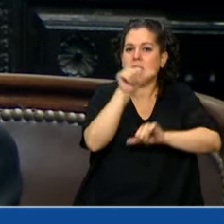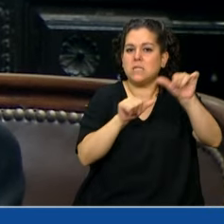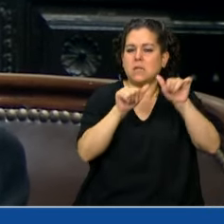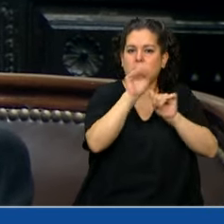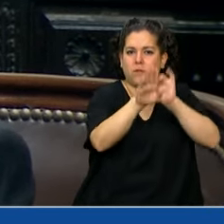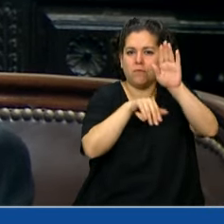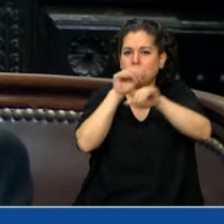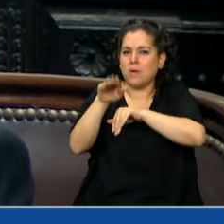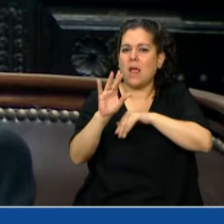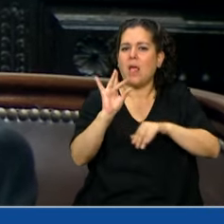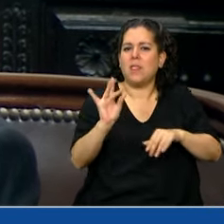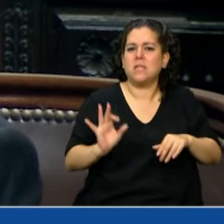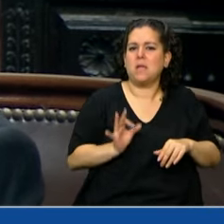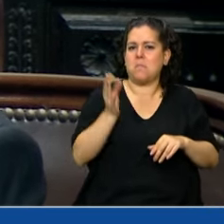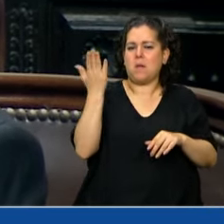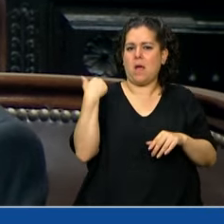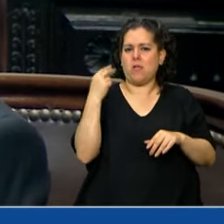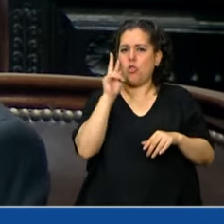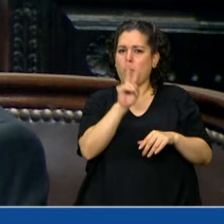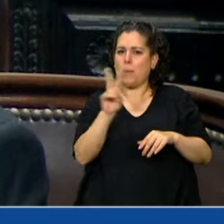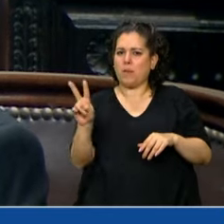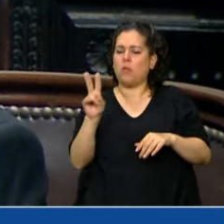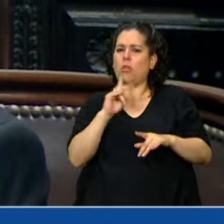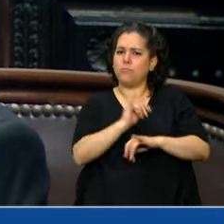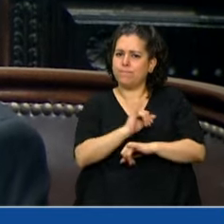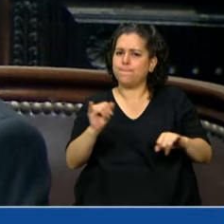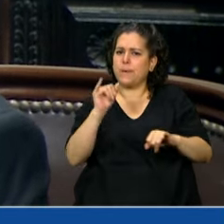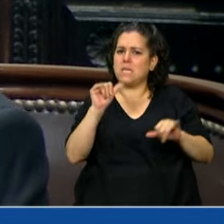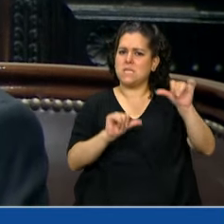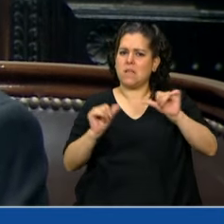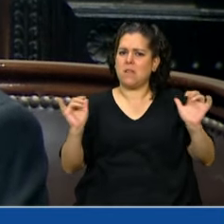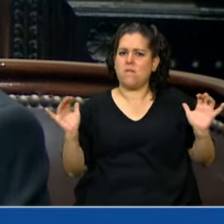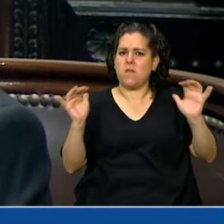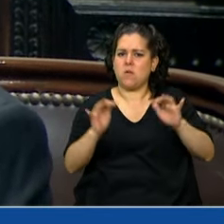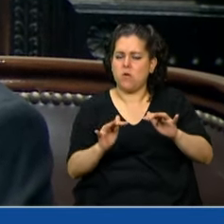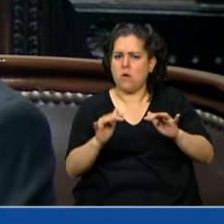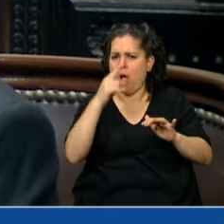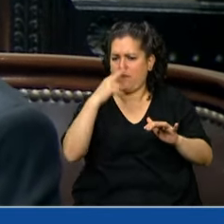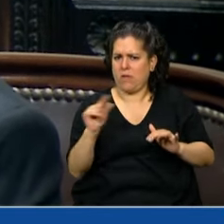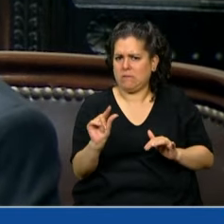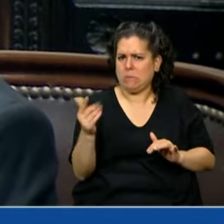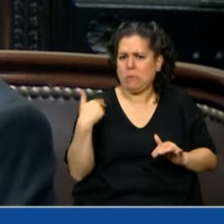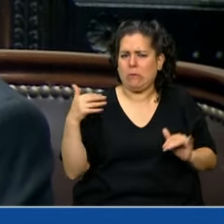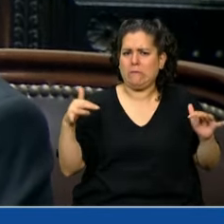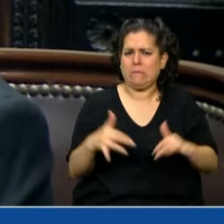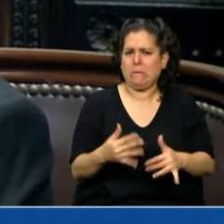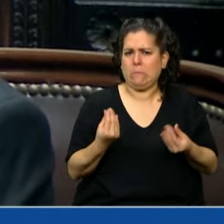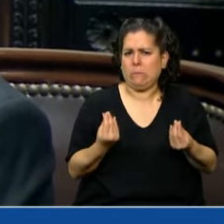en diciembre del 22 ahí había realmente interés en